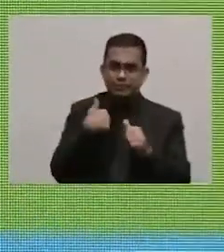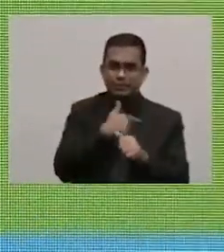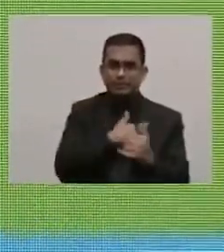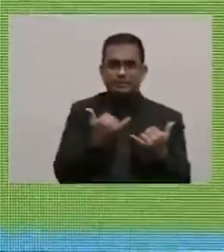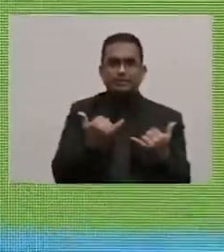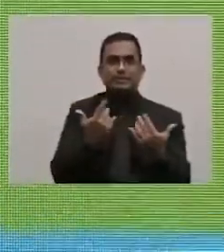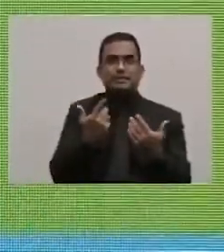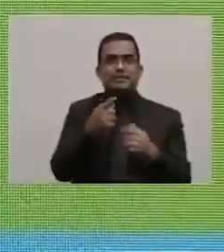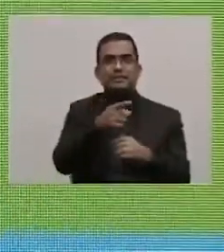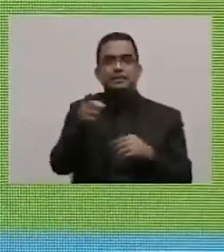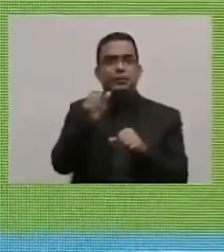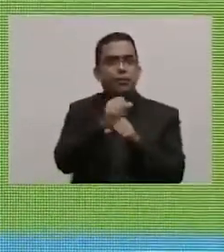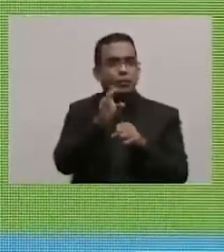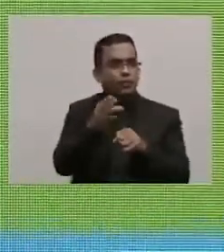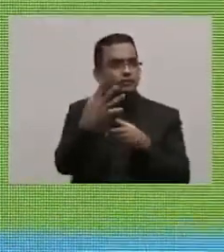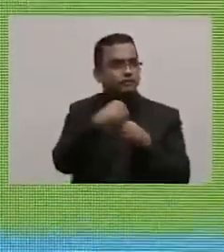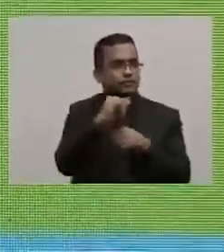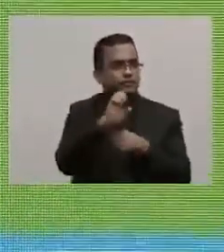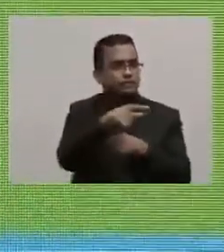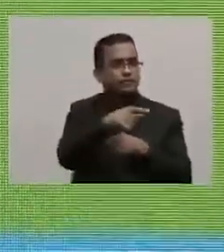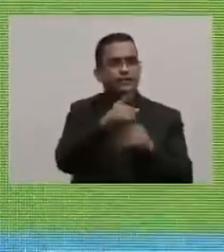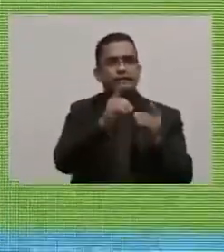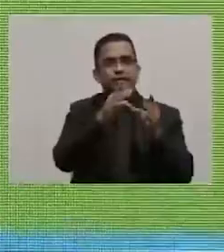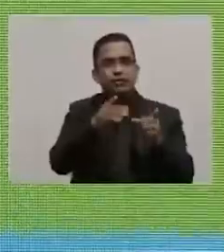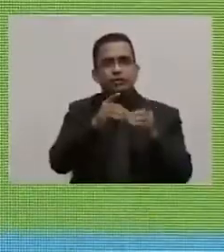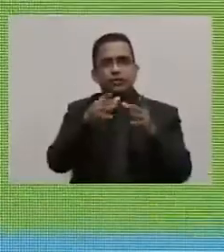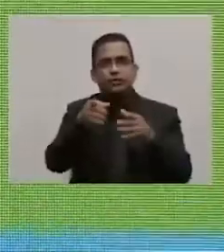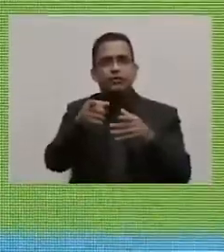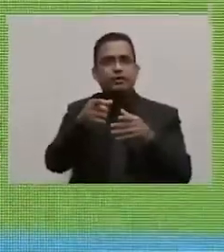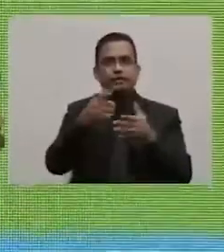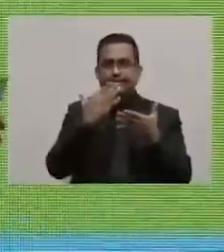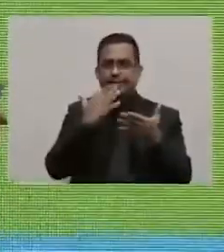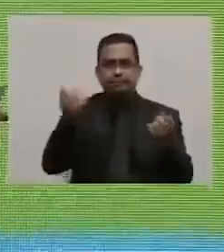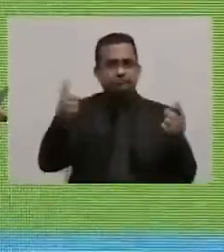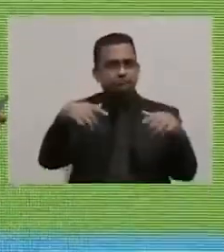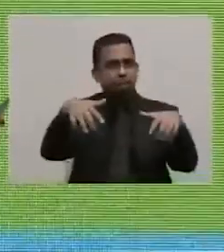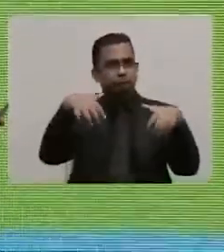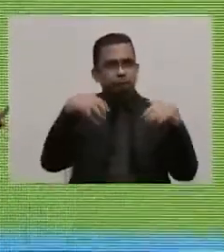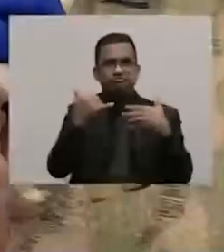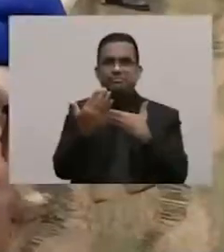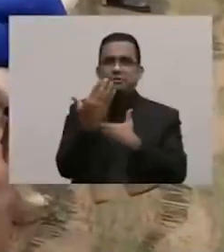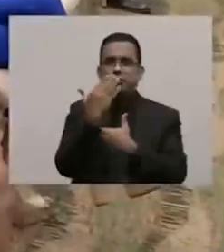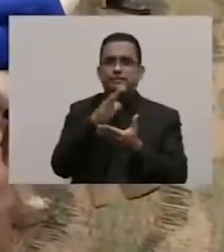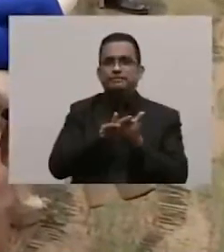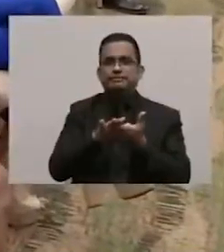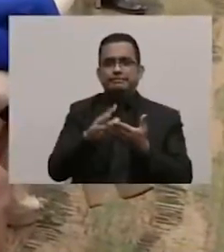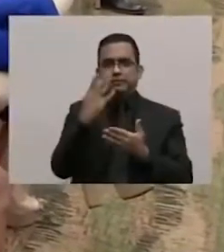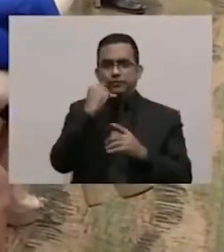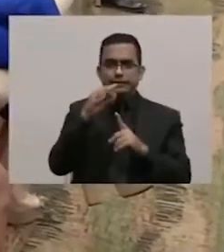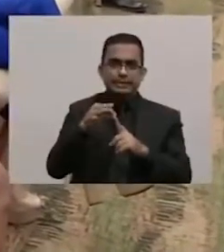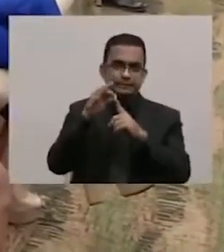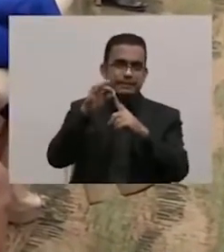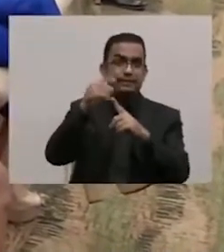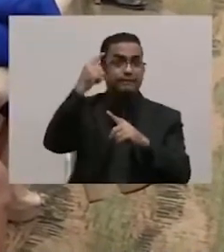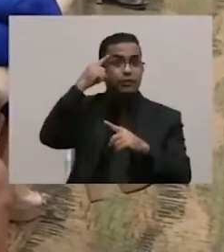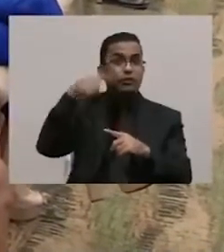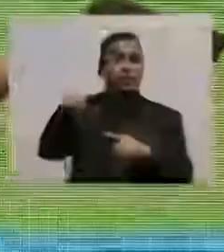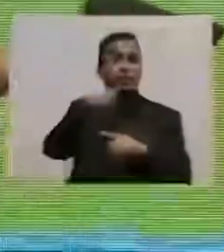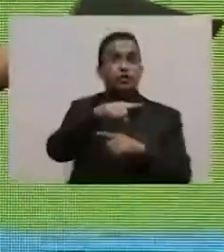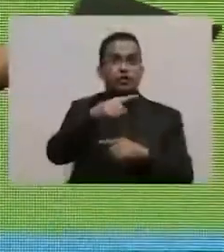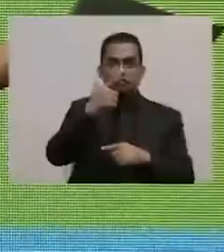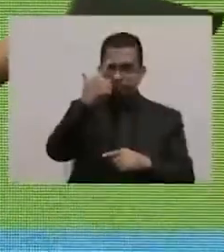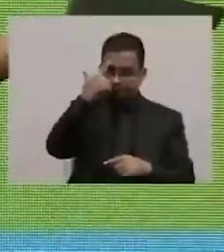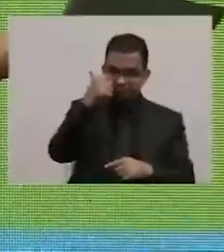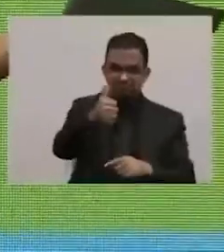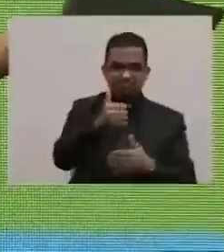todos nuestros colaboradores, directores, directoras. Gracias por acompañarnos hoy en este día tan especial para la libertad de